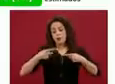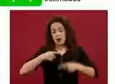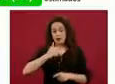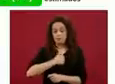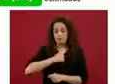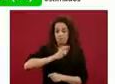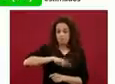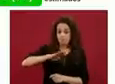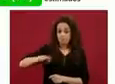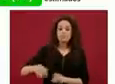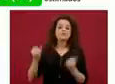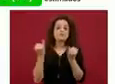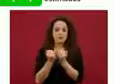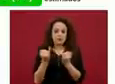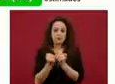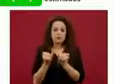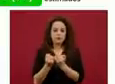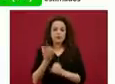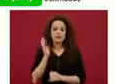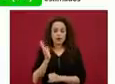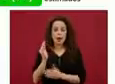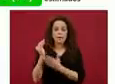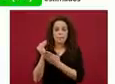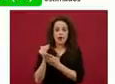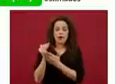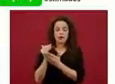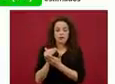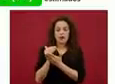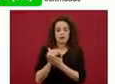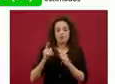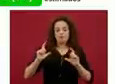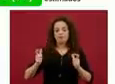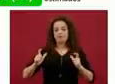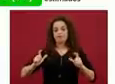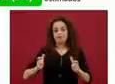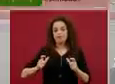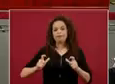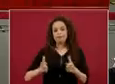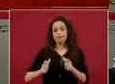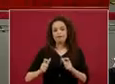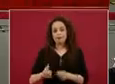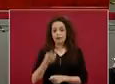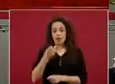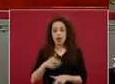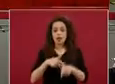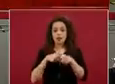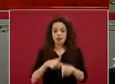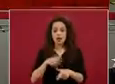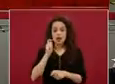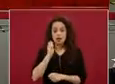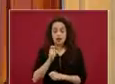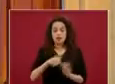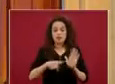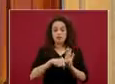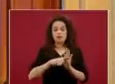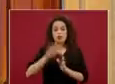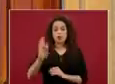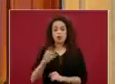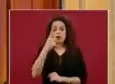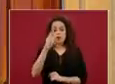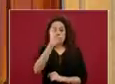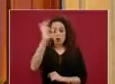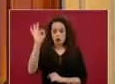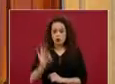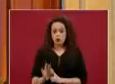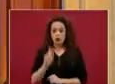este comportamiento, es decir, esta tendencia descendente, y la misma se ha mantenido en un menos 41%